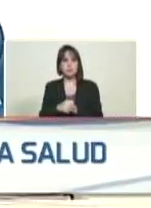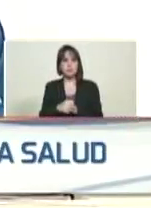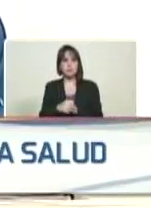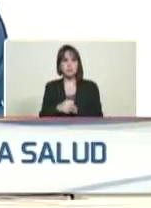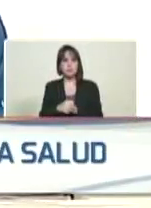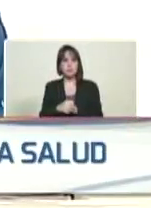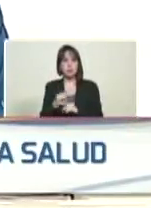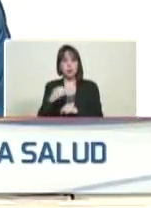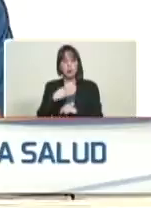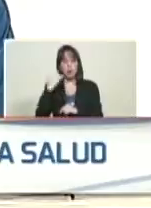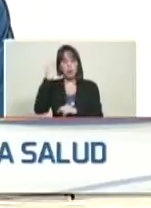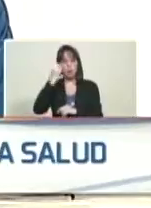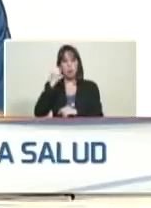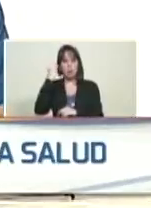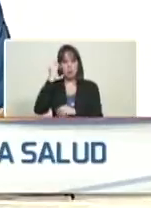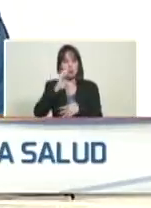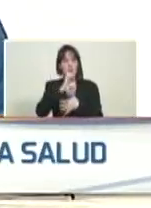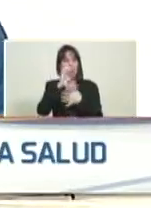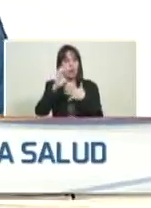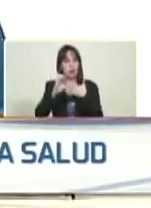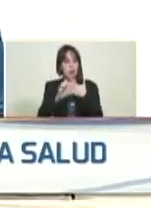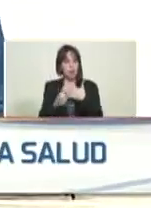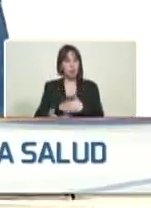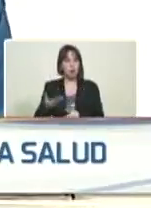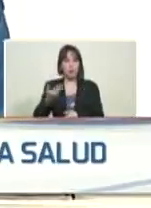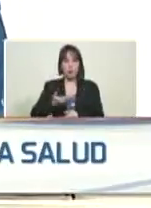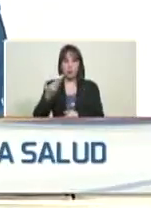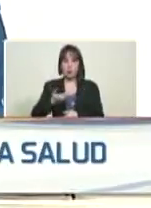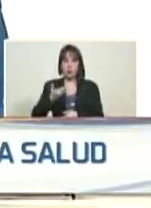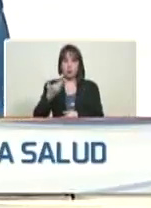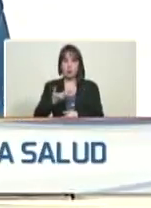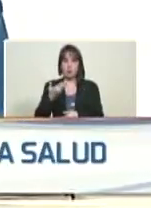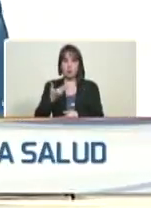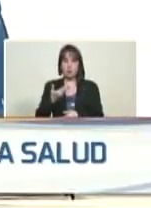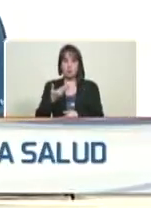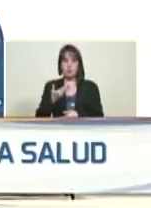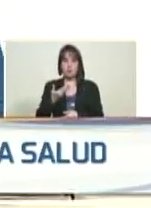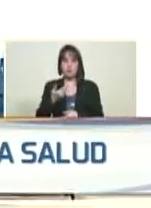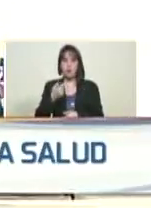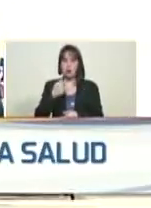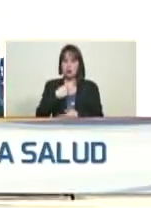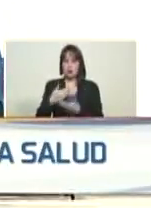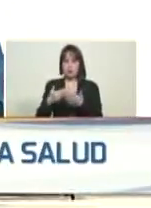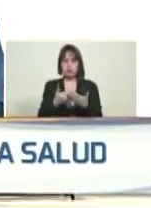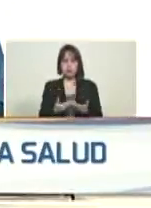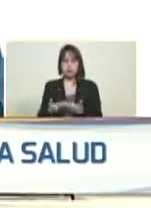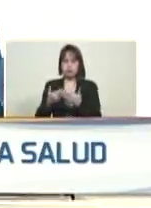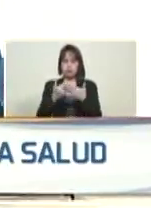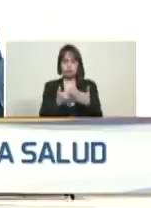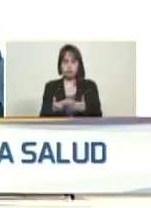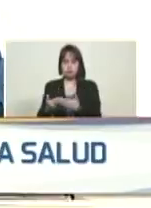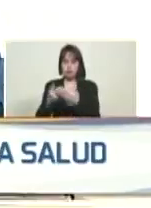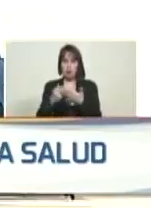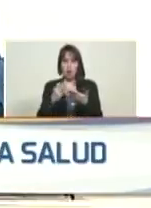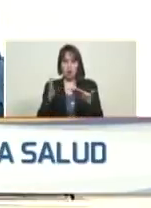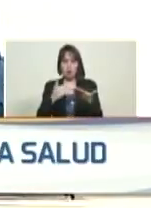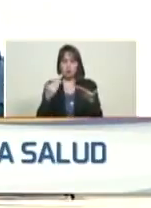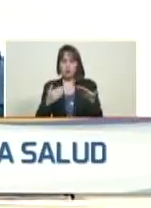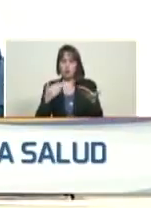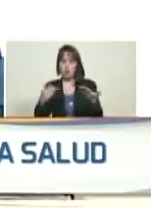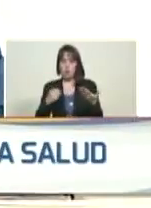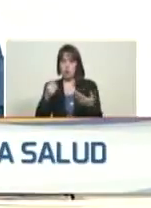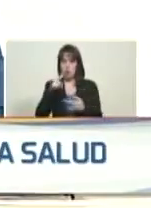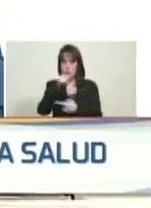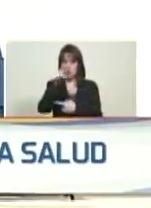Yo creo que elementos muy importantes. Yo estuve estudiando los documentos que ustedes me